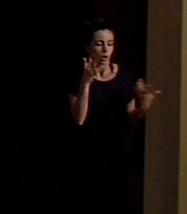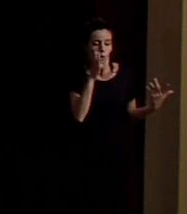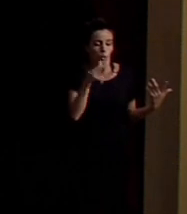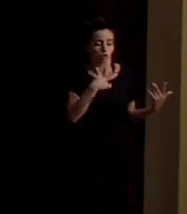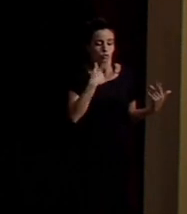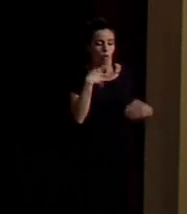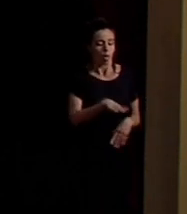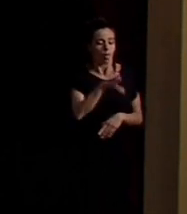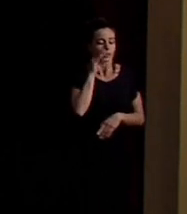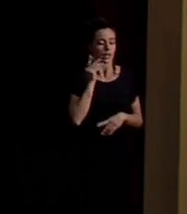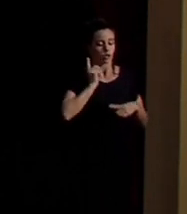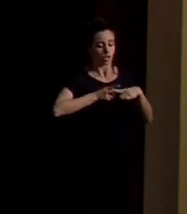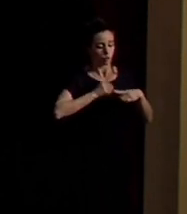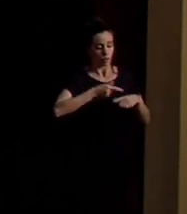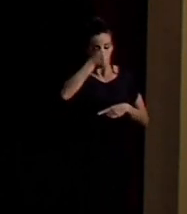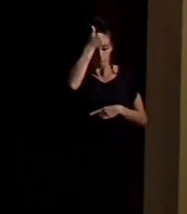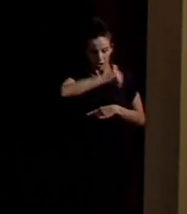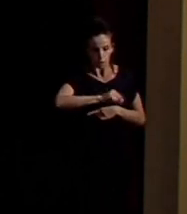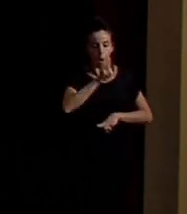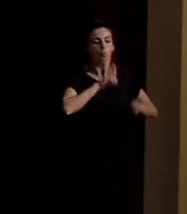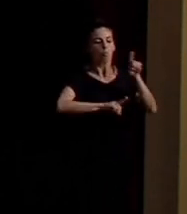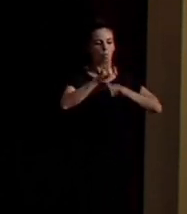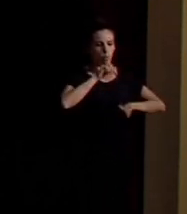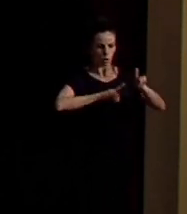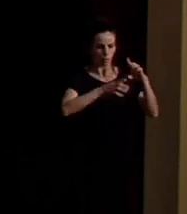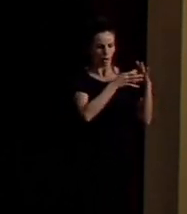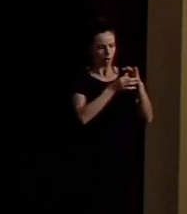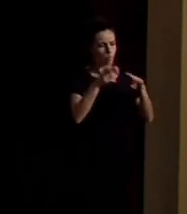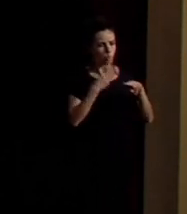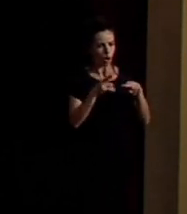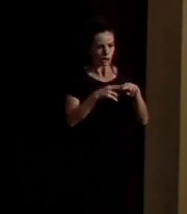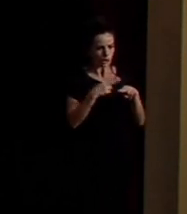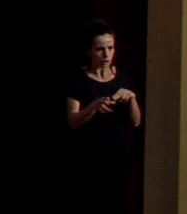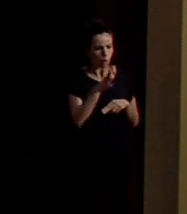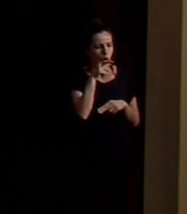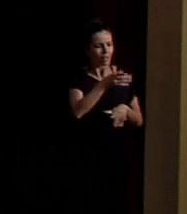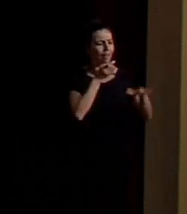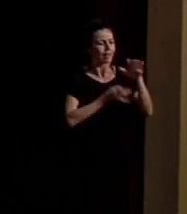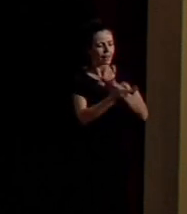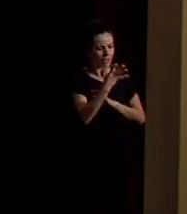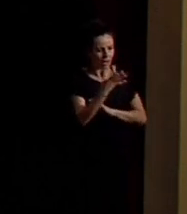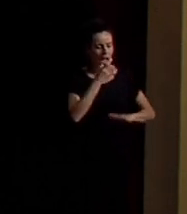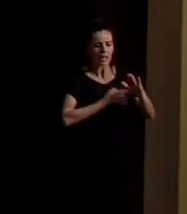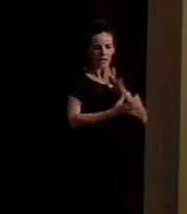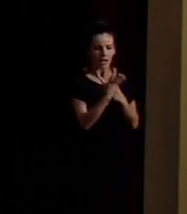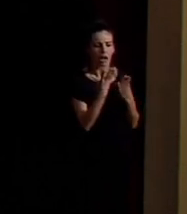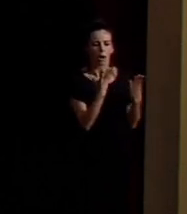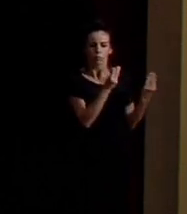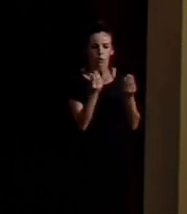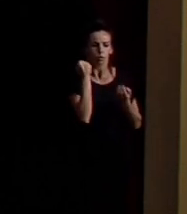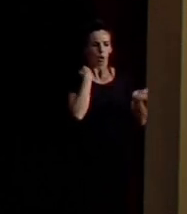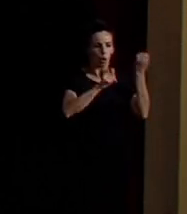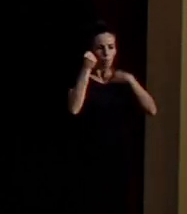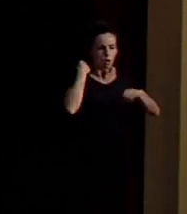la sexualidad masculina es un problema político. Es un problema político porque está generando toda una serie de